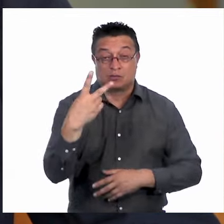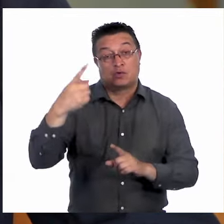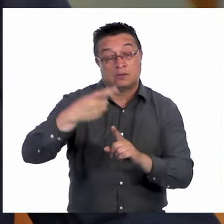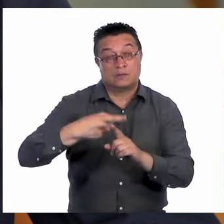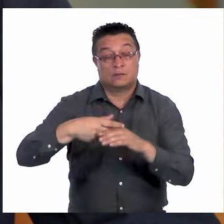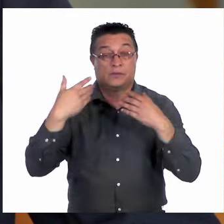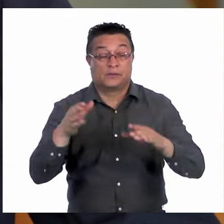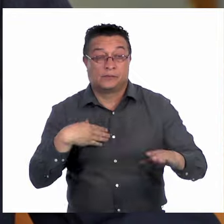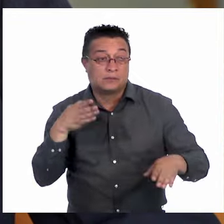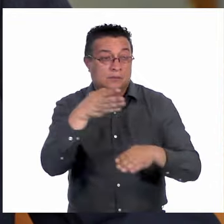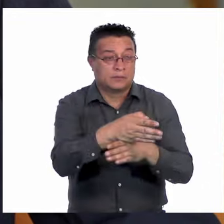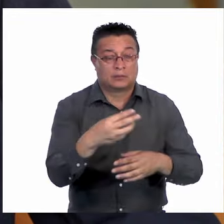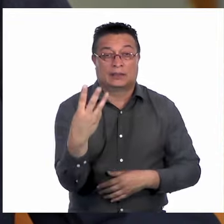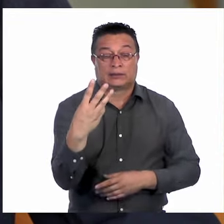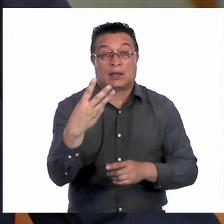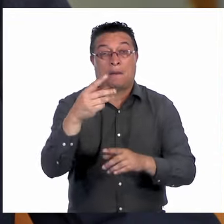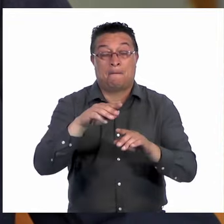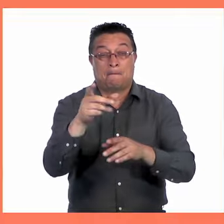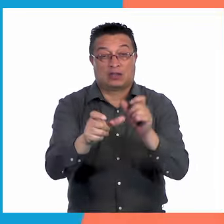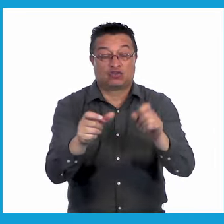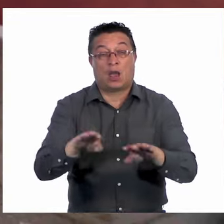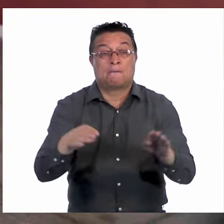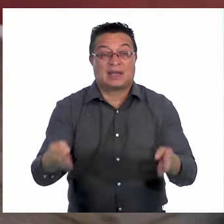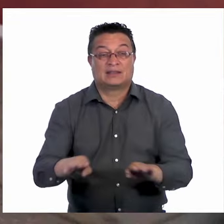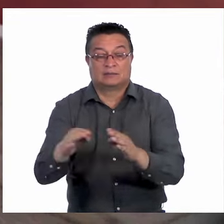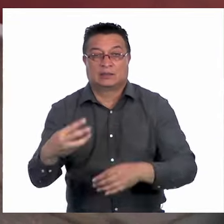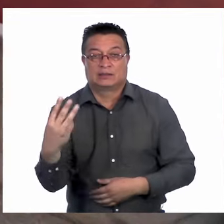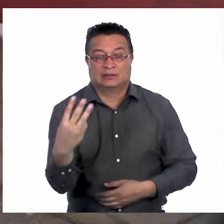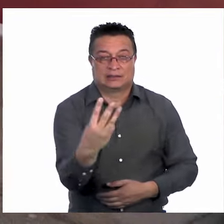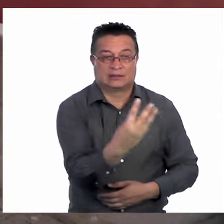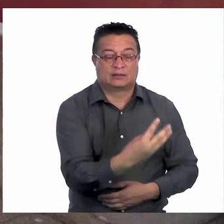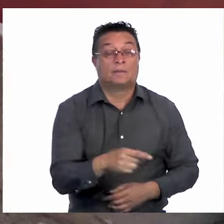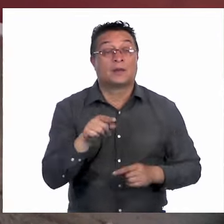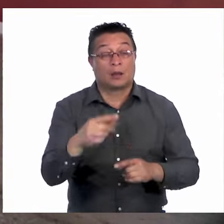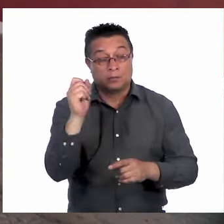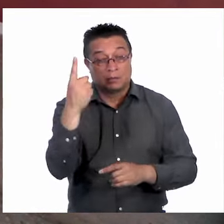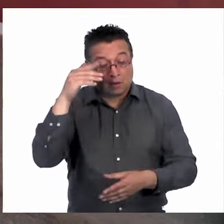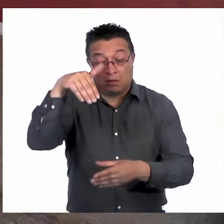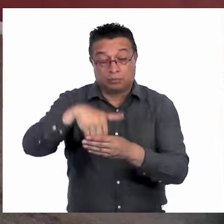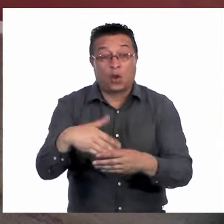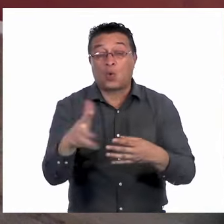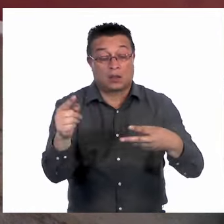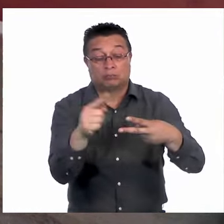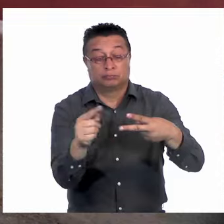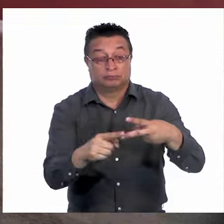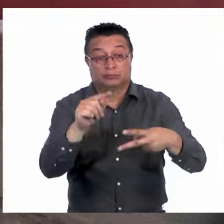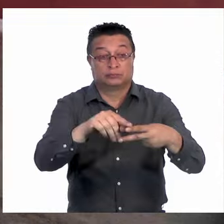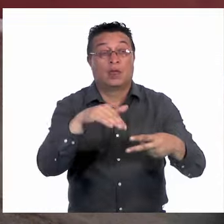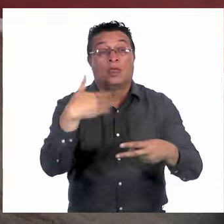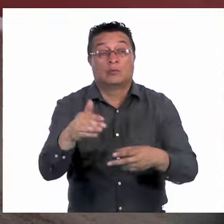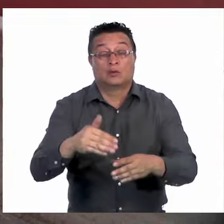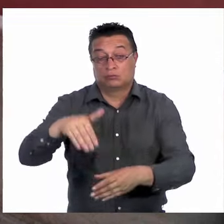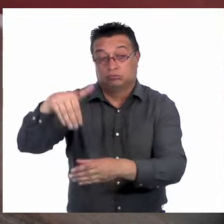fuimos dos mesas que se constituyeron con tres personas por mesa. Primero marcas obviamente tu preferencia, cualquiera de las dos.